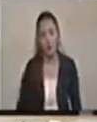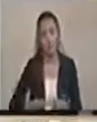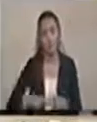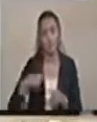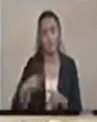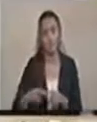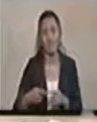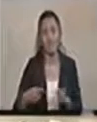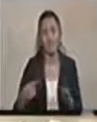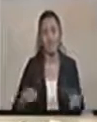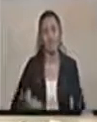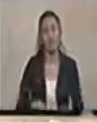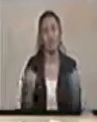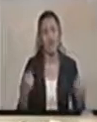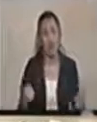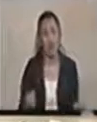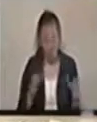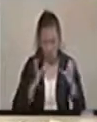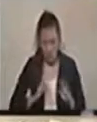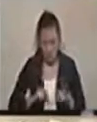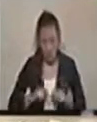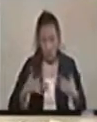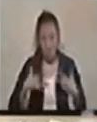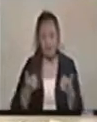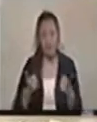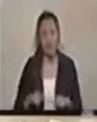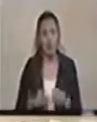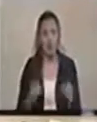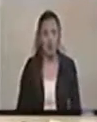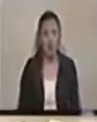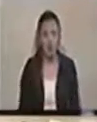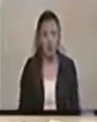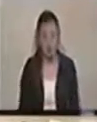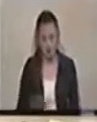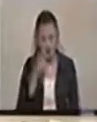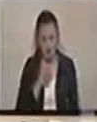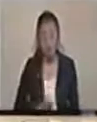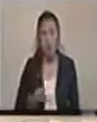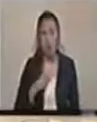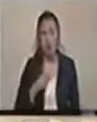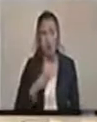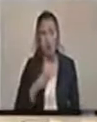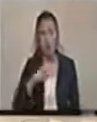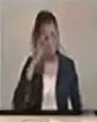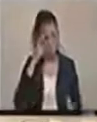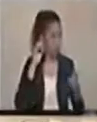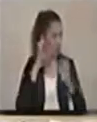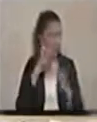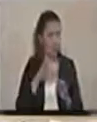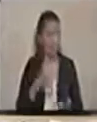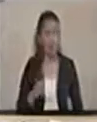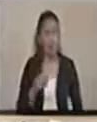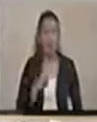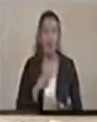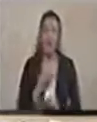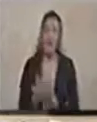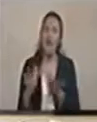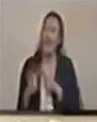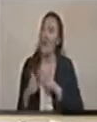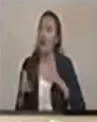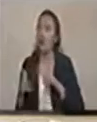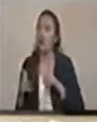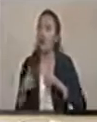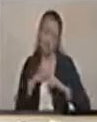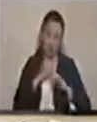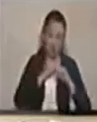muy graves para la salud humana. Enajenan a las personas, coartan su libertad, las